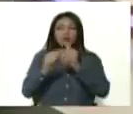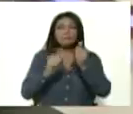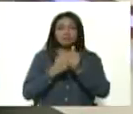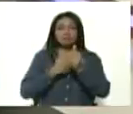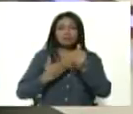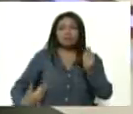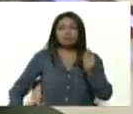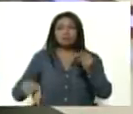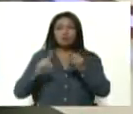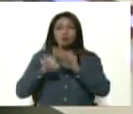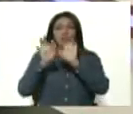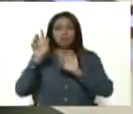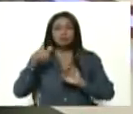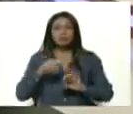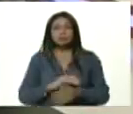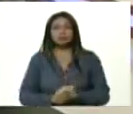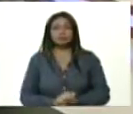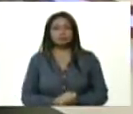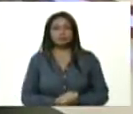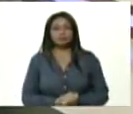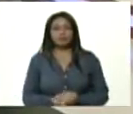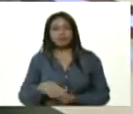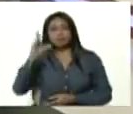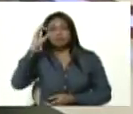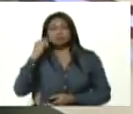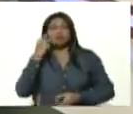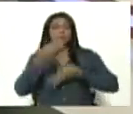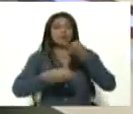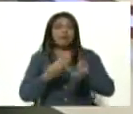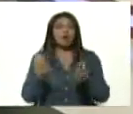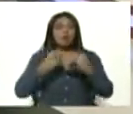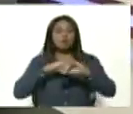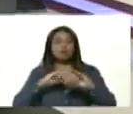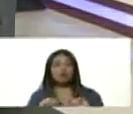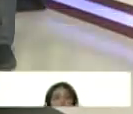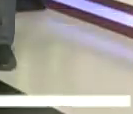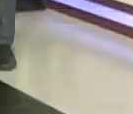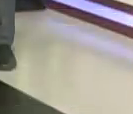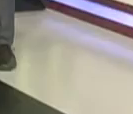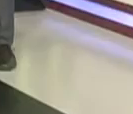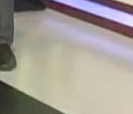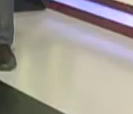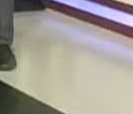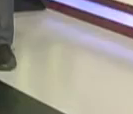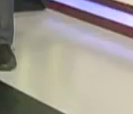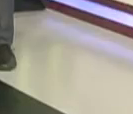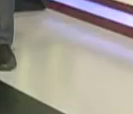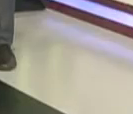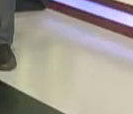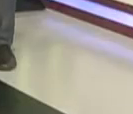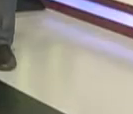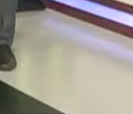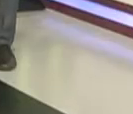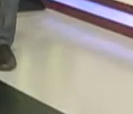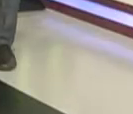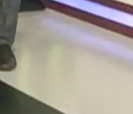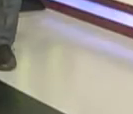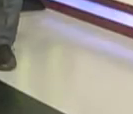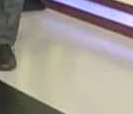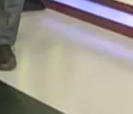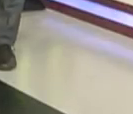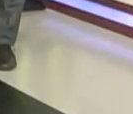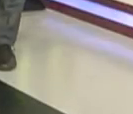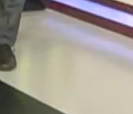vicepresidenta ejecutiva de la República, Delcy Rodríguez. Se confirman 8 nuevos casos de COVID-19 en Venezuela para un total de